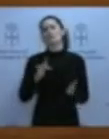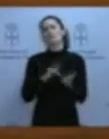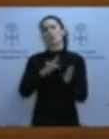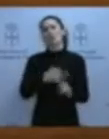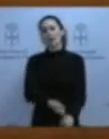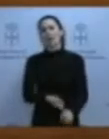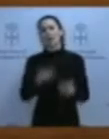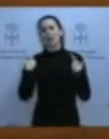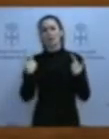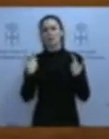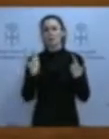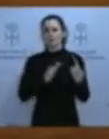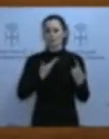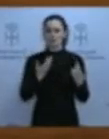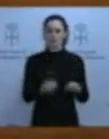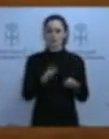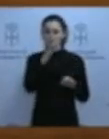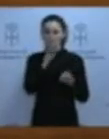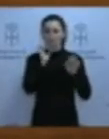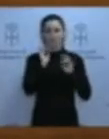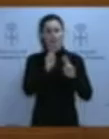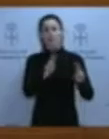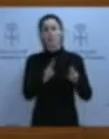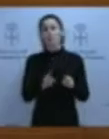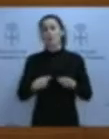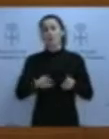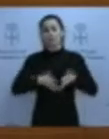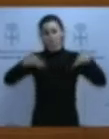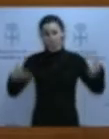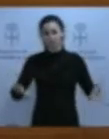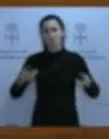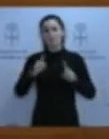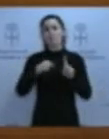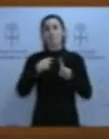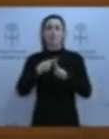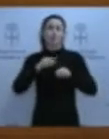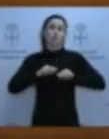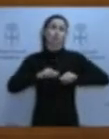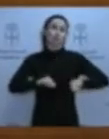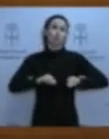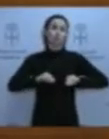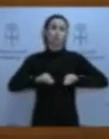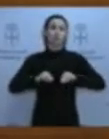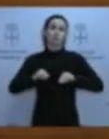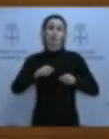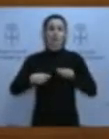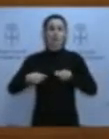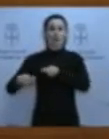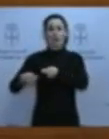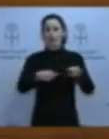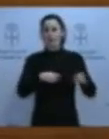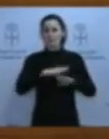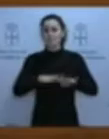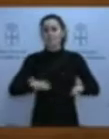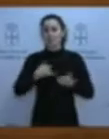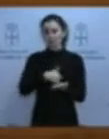manera, ante el crecimiento de las grandes superficies y de los supermercados, debilitados en algunos casos por